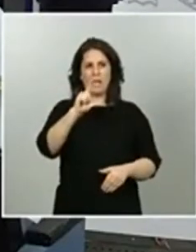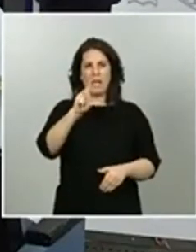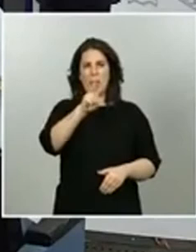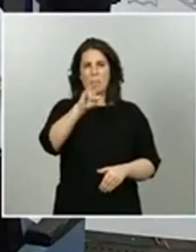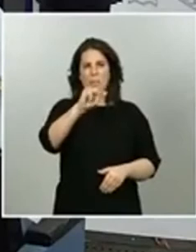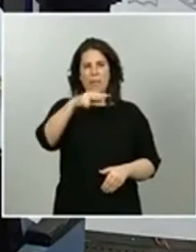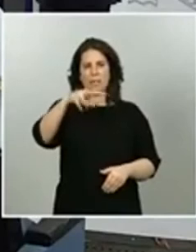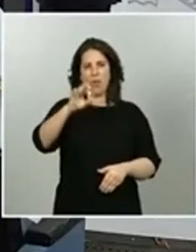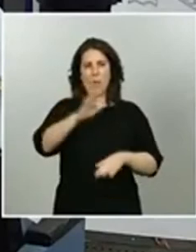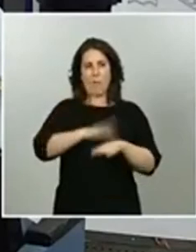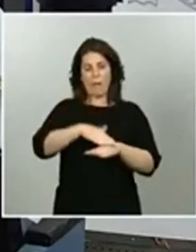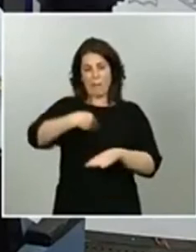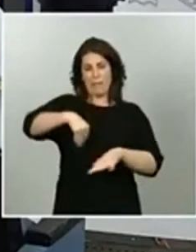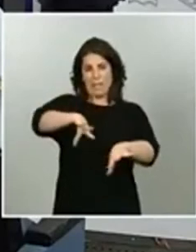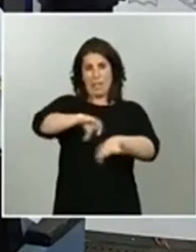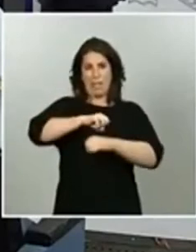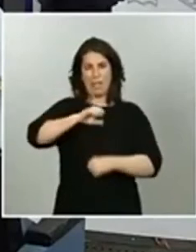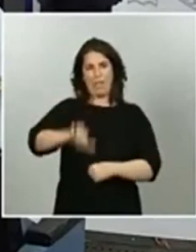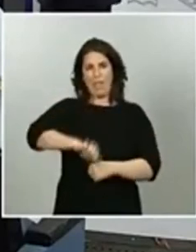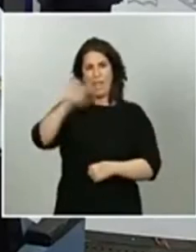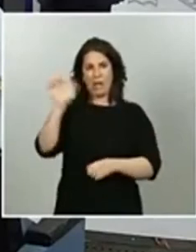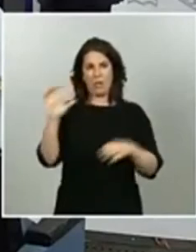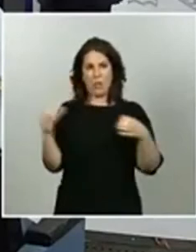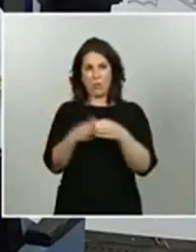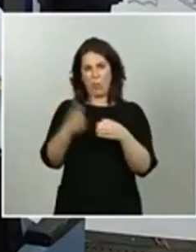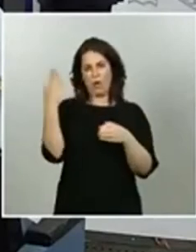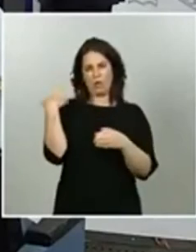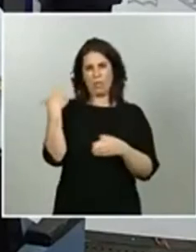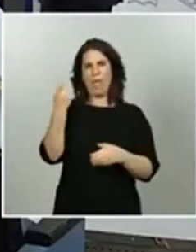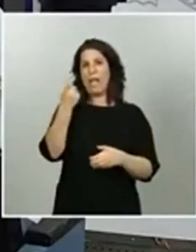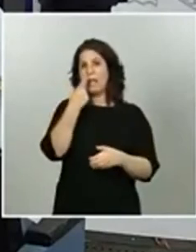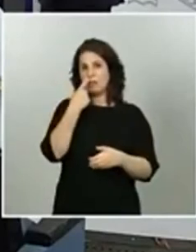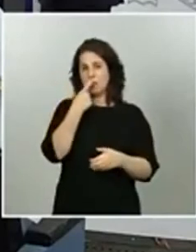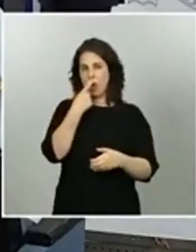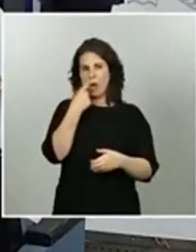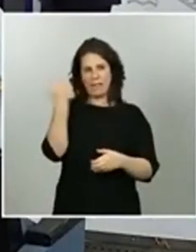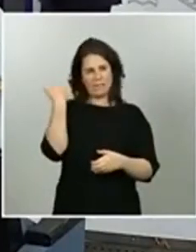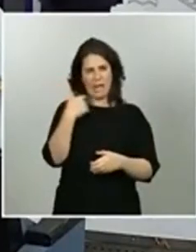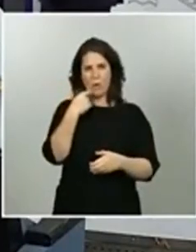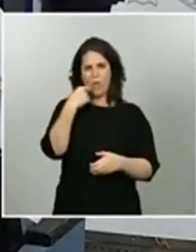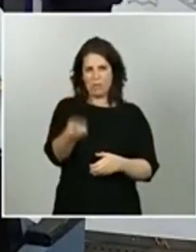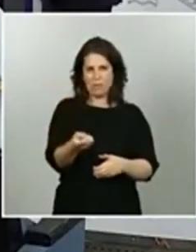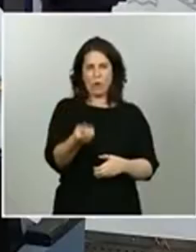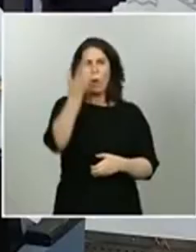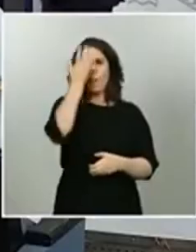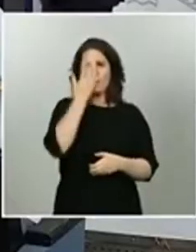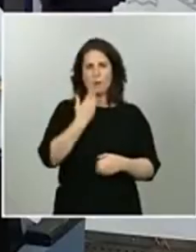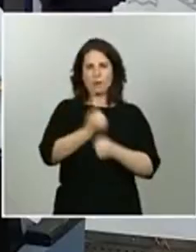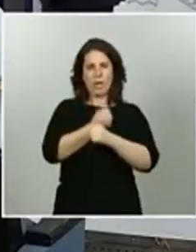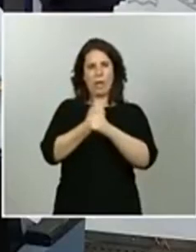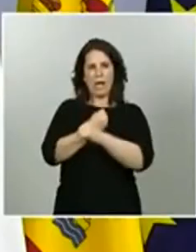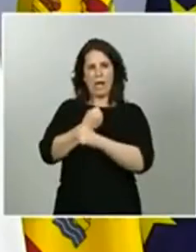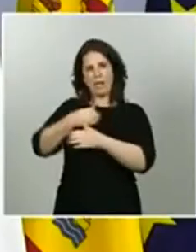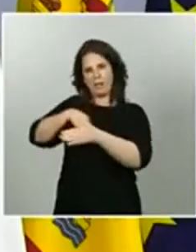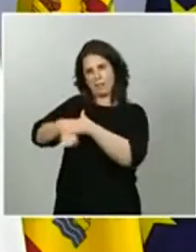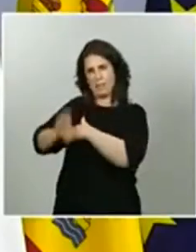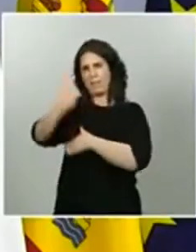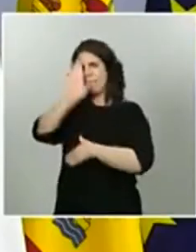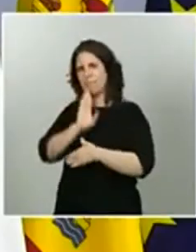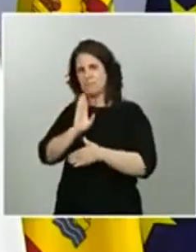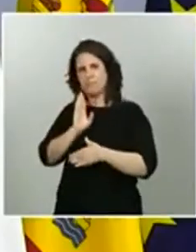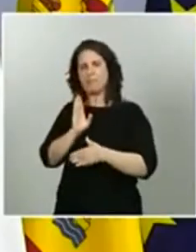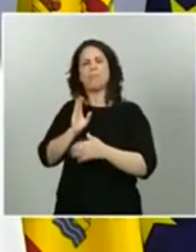como dije el otro día en Lisboa, prefiero trabajar entre bambalinas, pero soy razonablemente optimista respecto